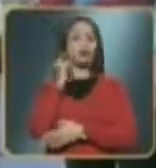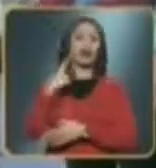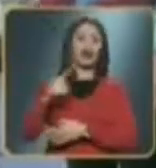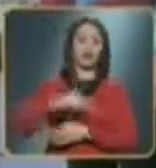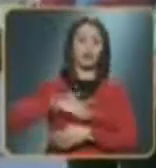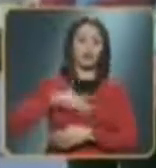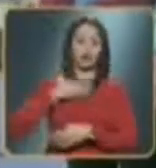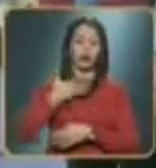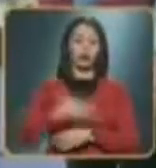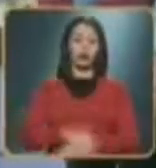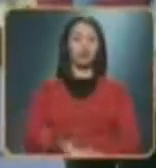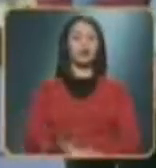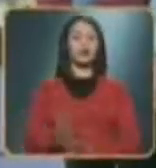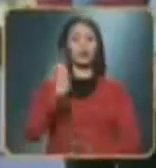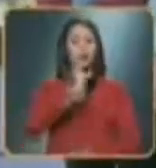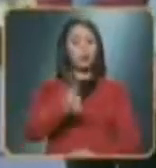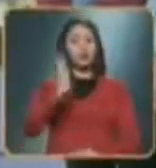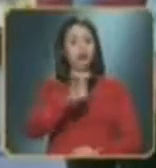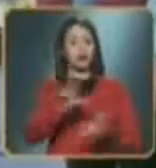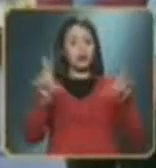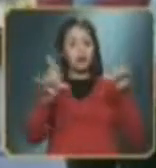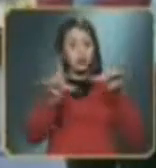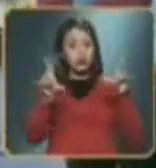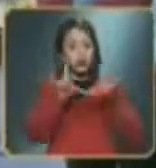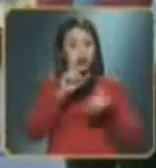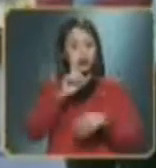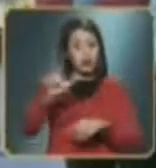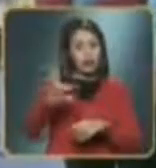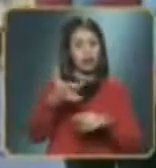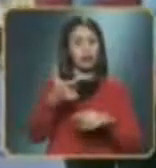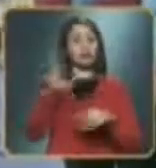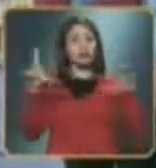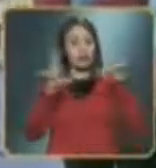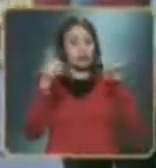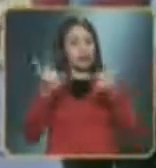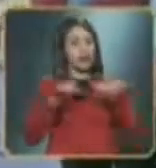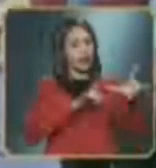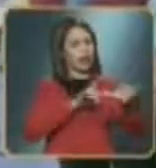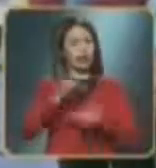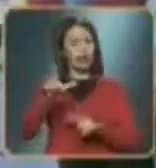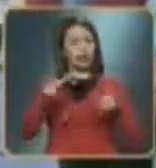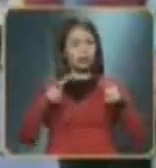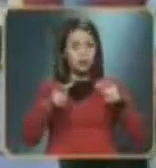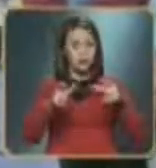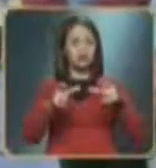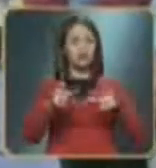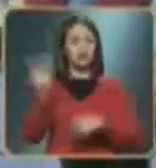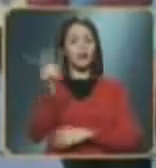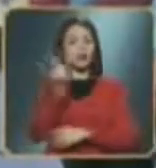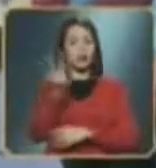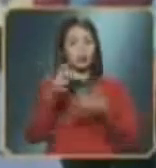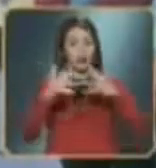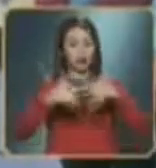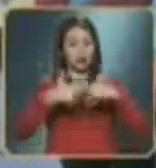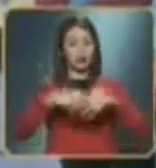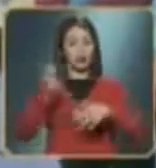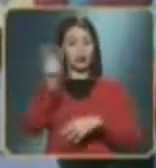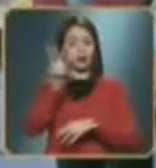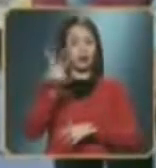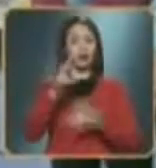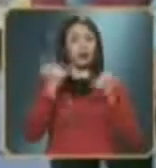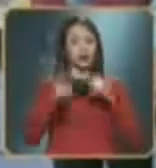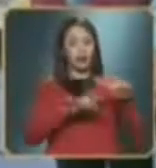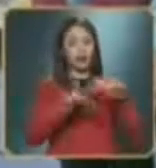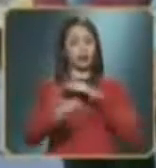tenemos tendremos acceso a esos decodificadores y a televisores que ya vendrán ensamblados en Venezuela fabricados en Venezuela